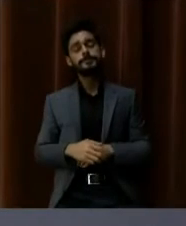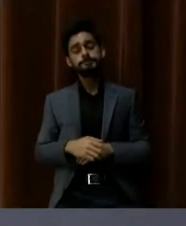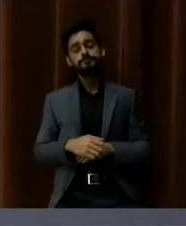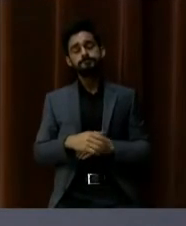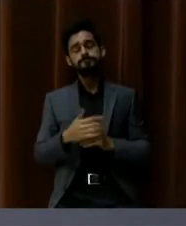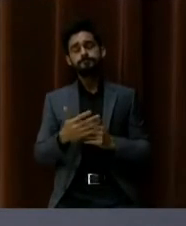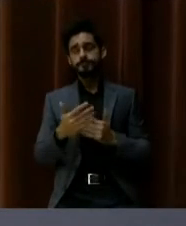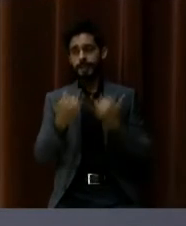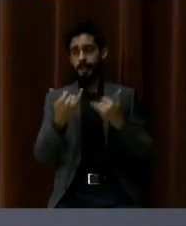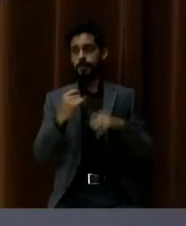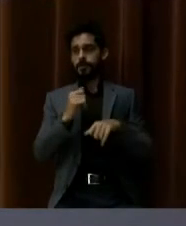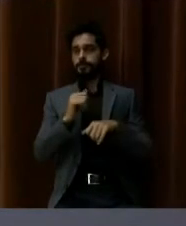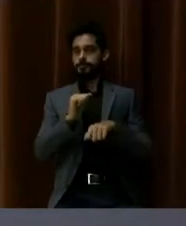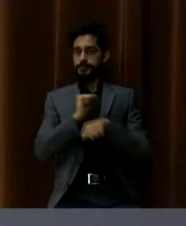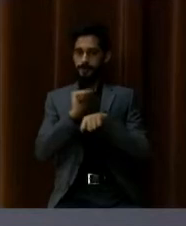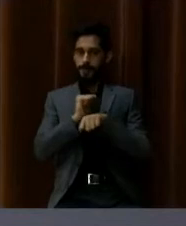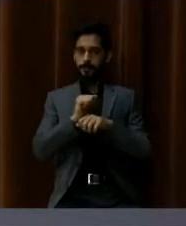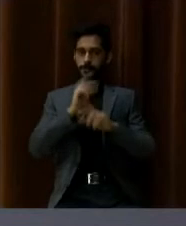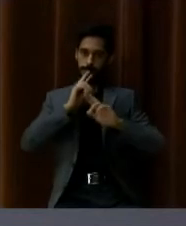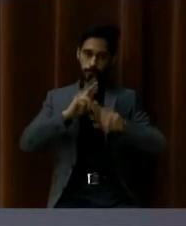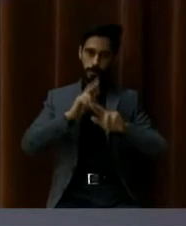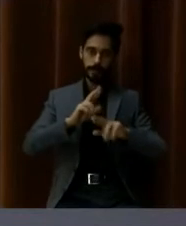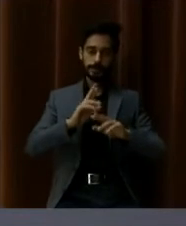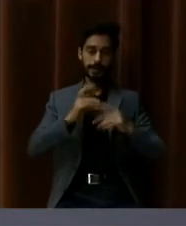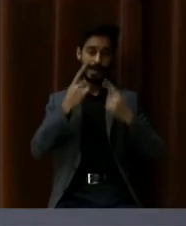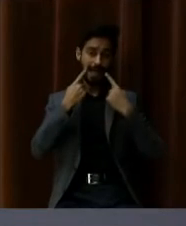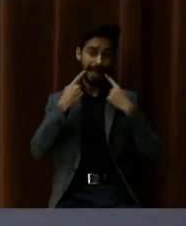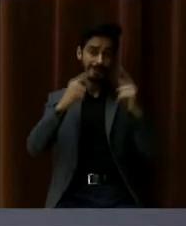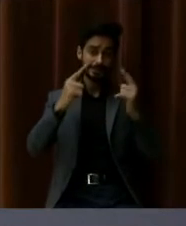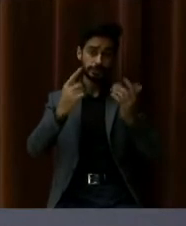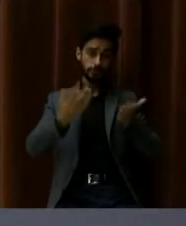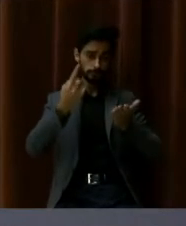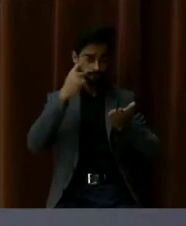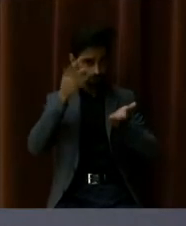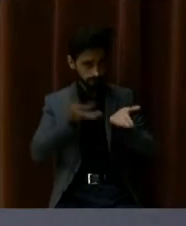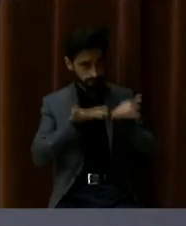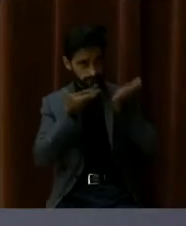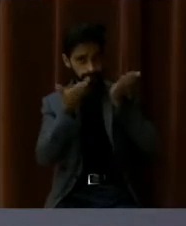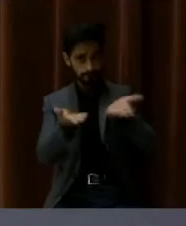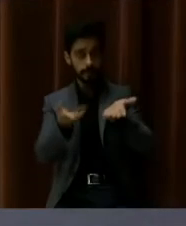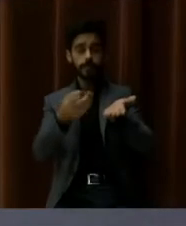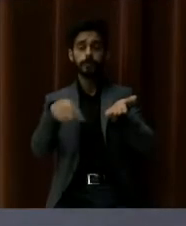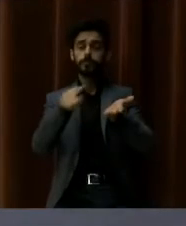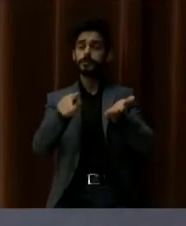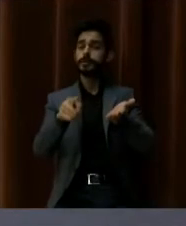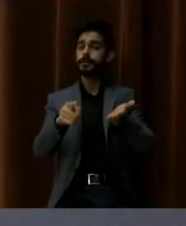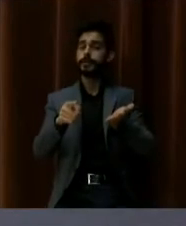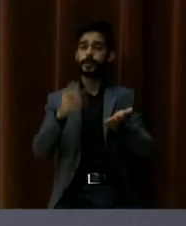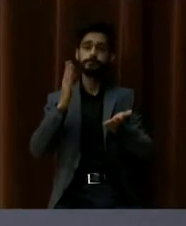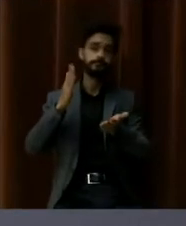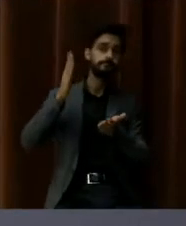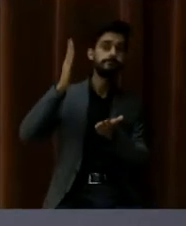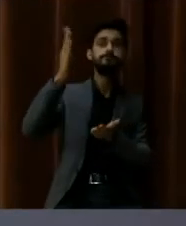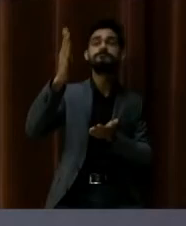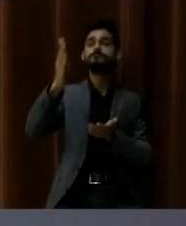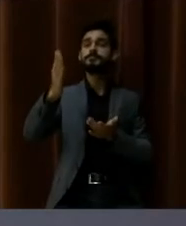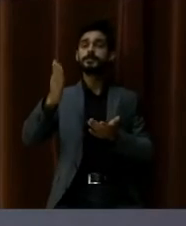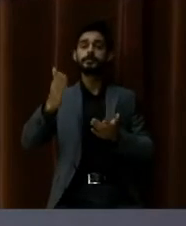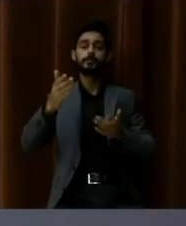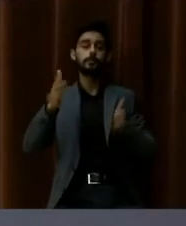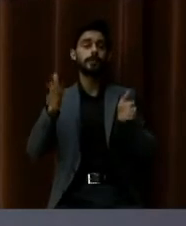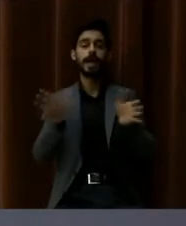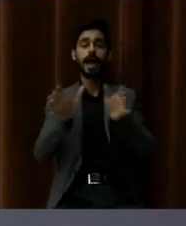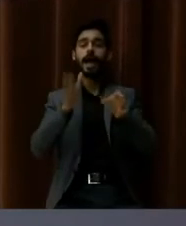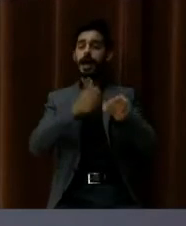este periodo de tiempo y desearle éxito en esta o en cualquier posición que ostente en el futuro o donde decida desempeñarse